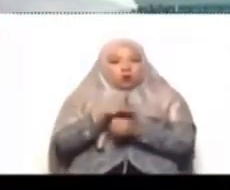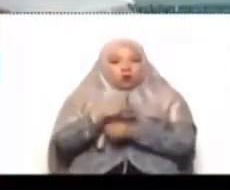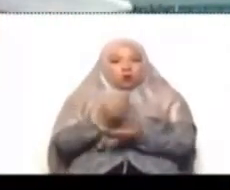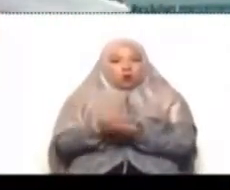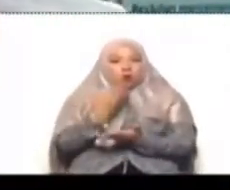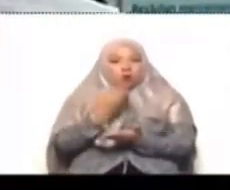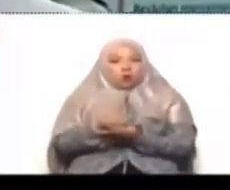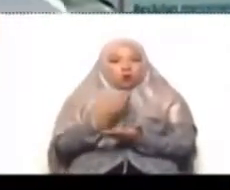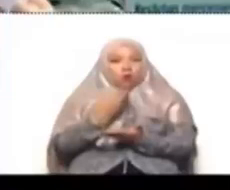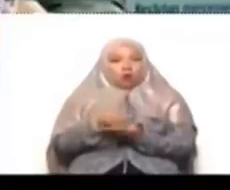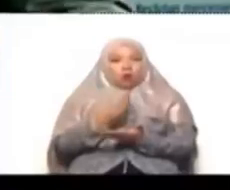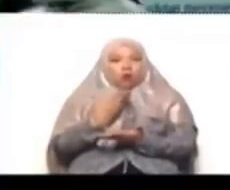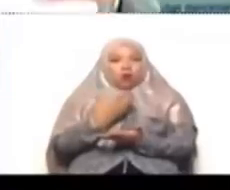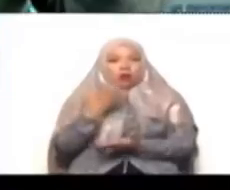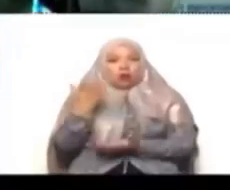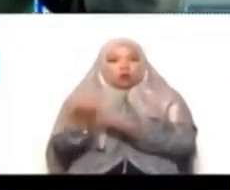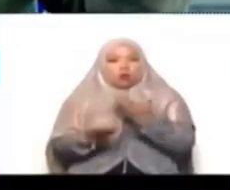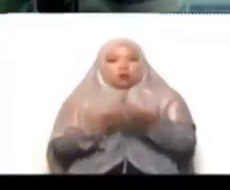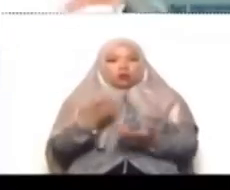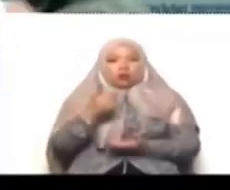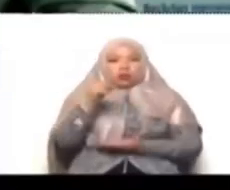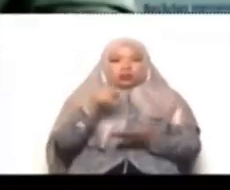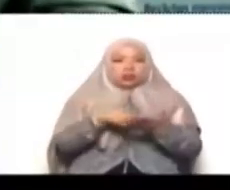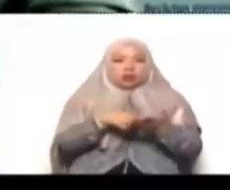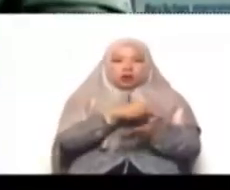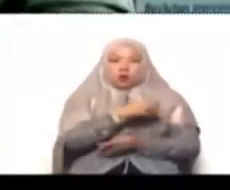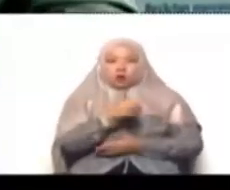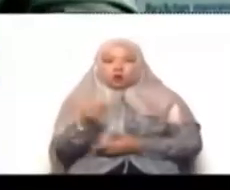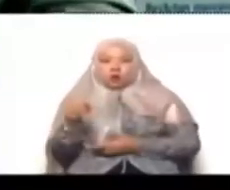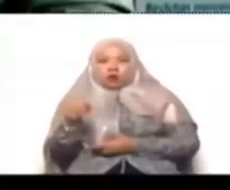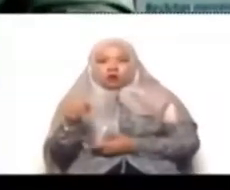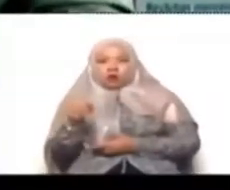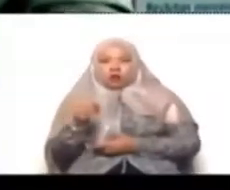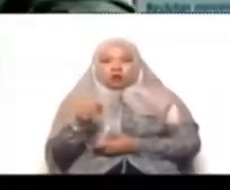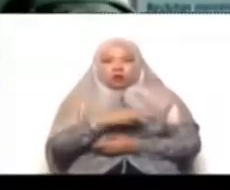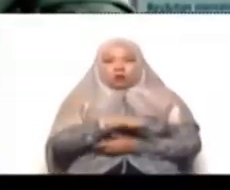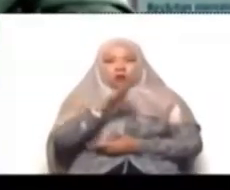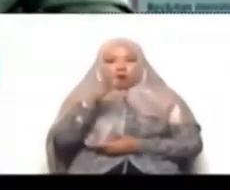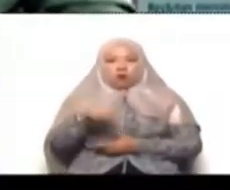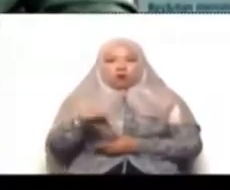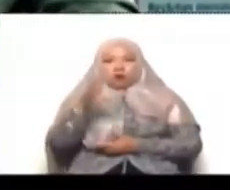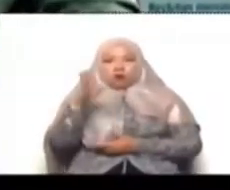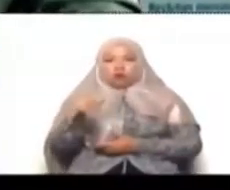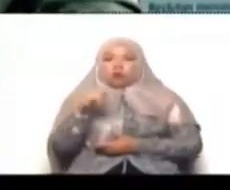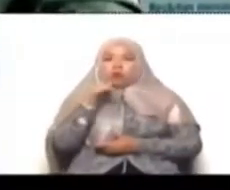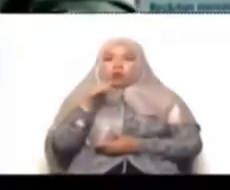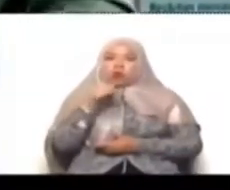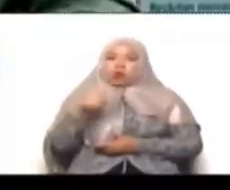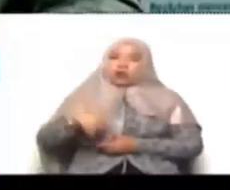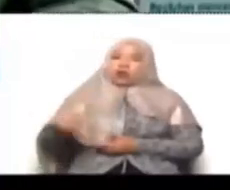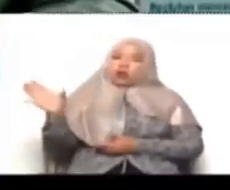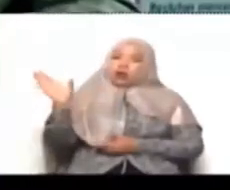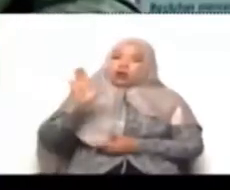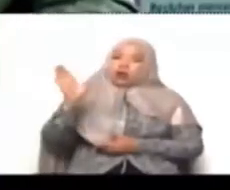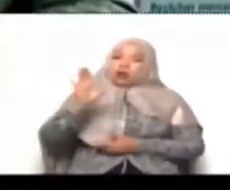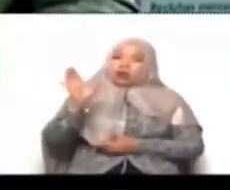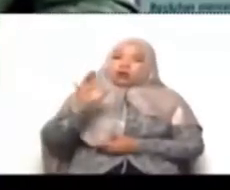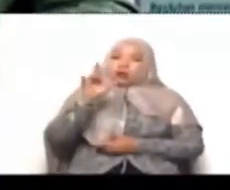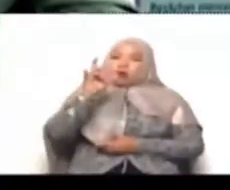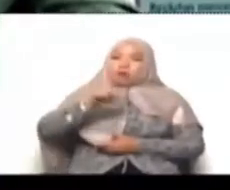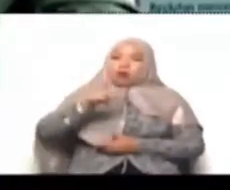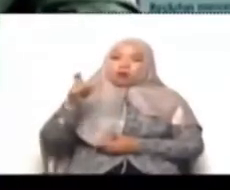que quemaron cientos de hectáreas del bosque de Uberito. Aquí en Caracas hemos capturado